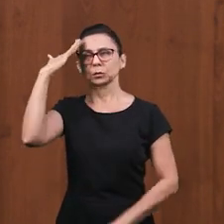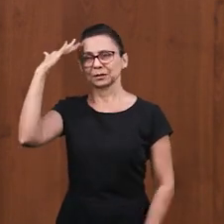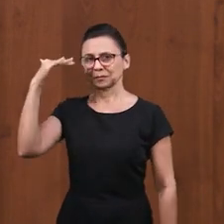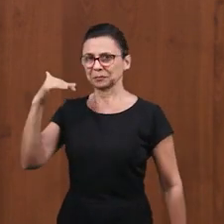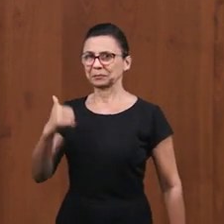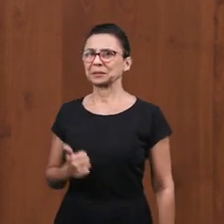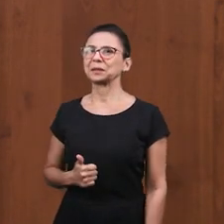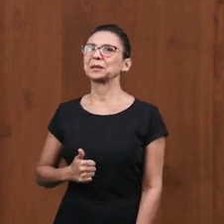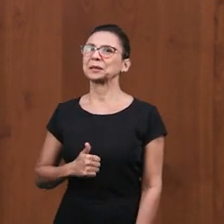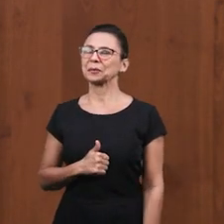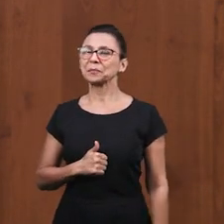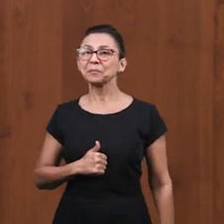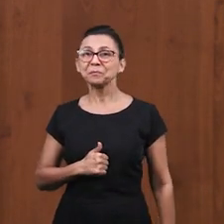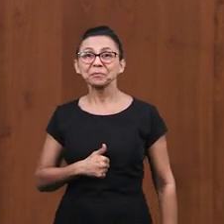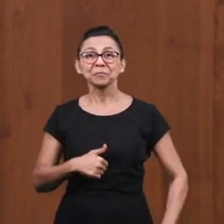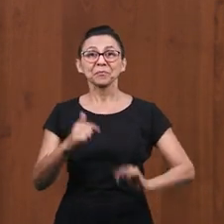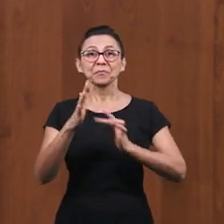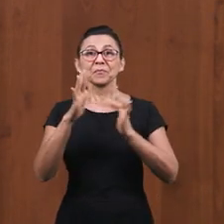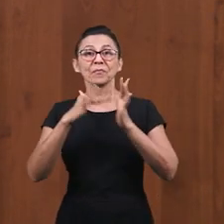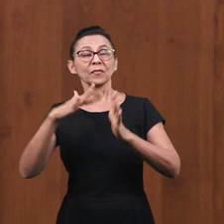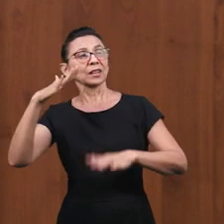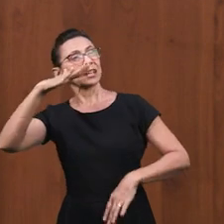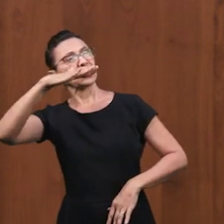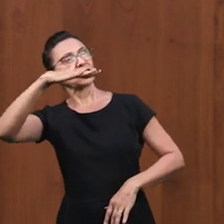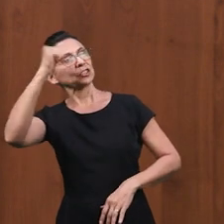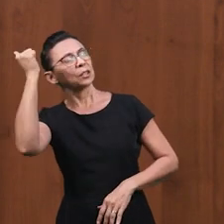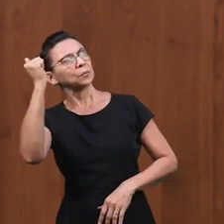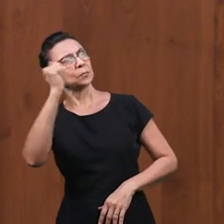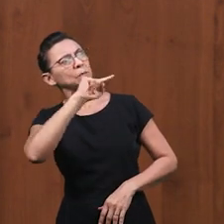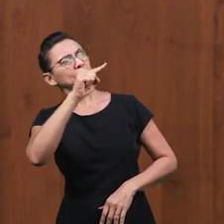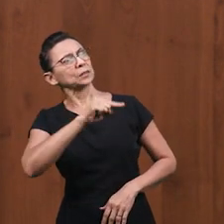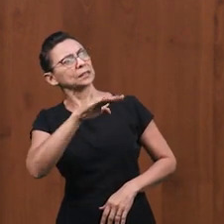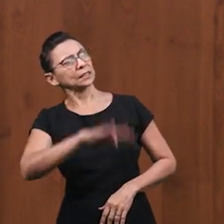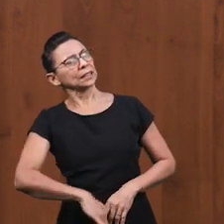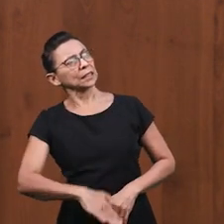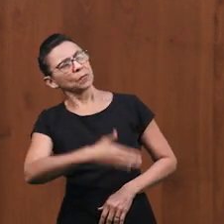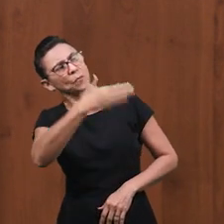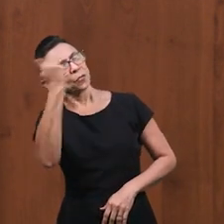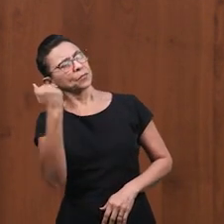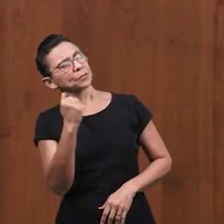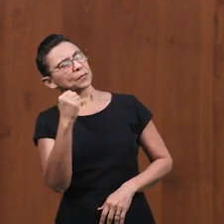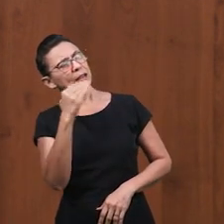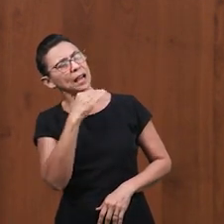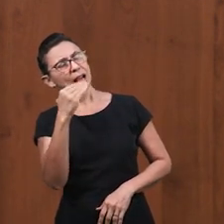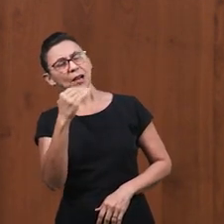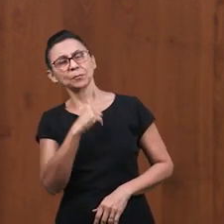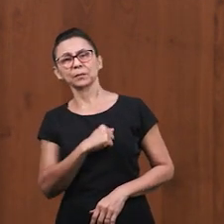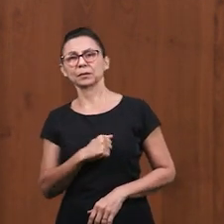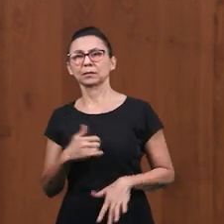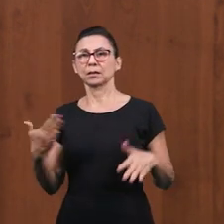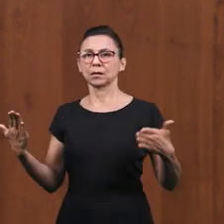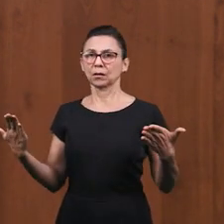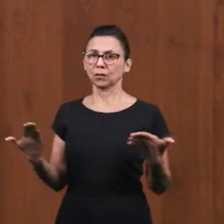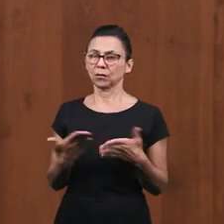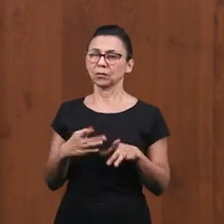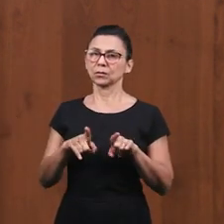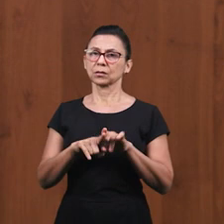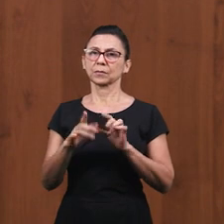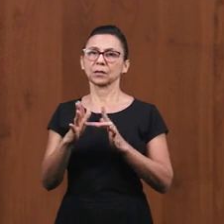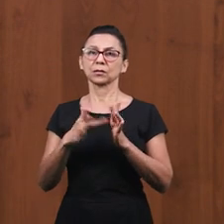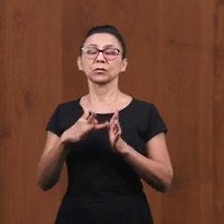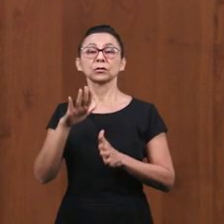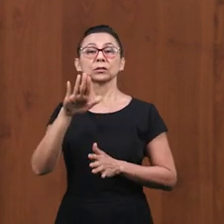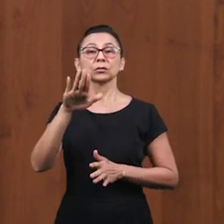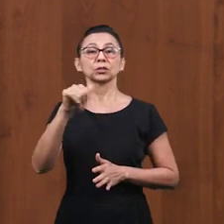todas las cosas. Y como Jesús se reveló a Zaqueo, hoy también Jesús quiere revelarse